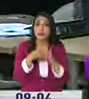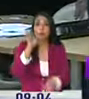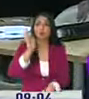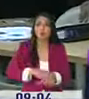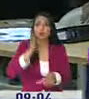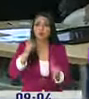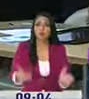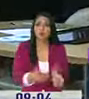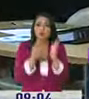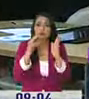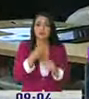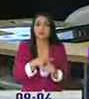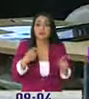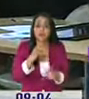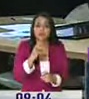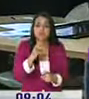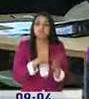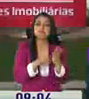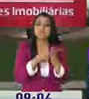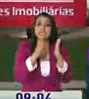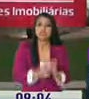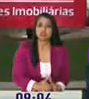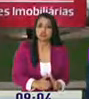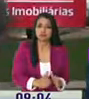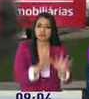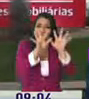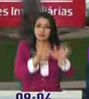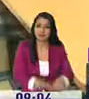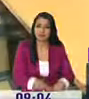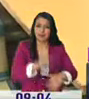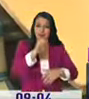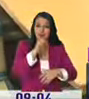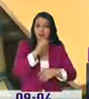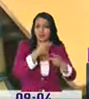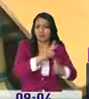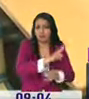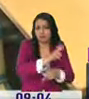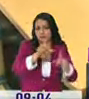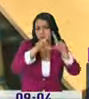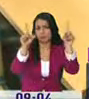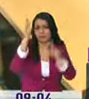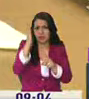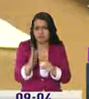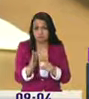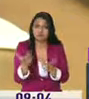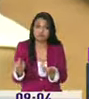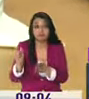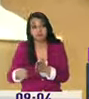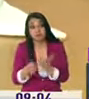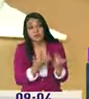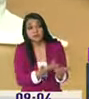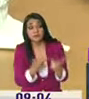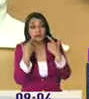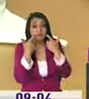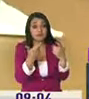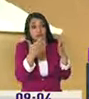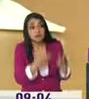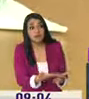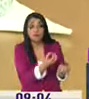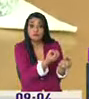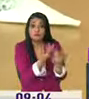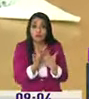en contra del exministro Alexei Mosquera, también involucrado en el caso Odebrecht, que la Procuraduría espera el dictamen fiscal para poder emprender acciones en los